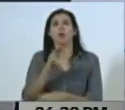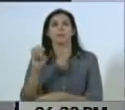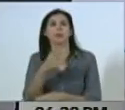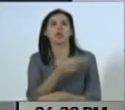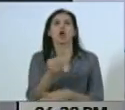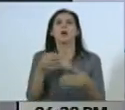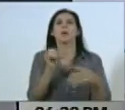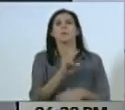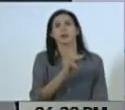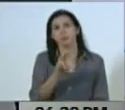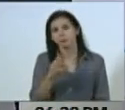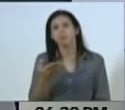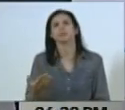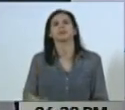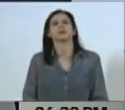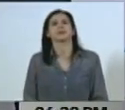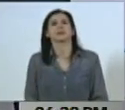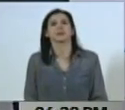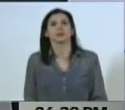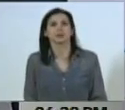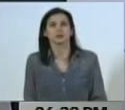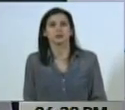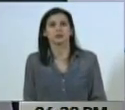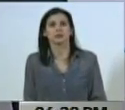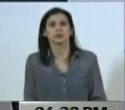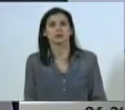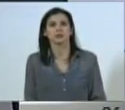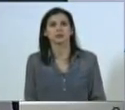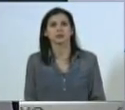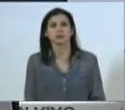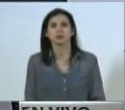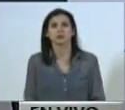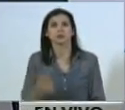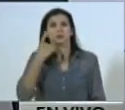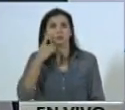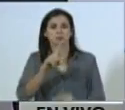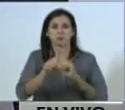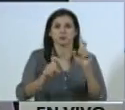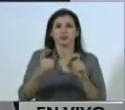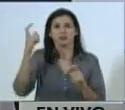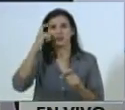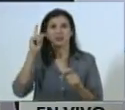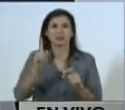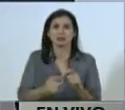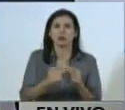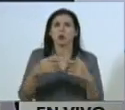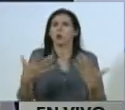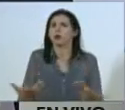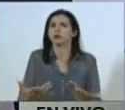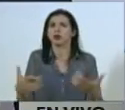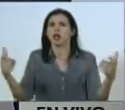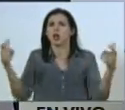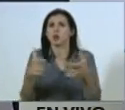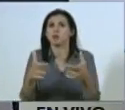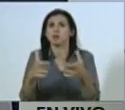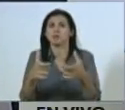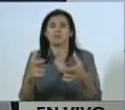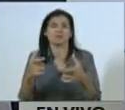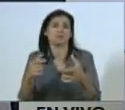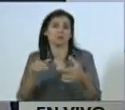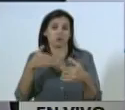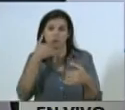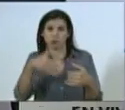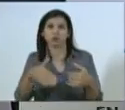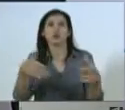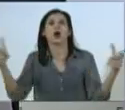para echar a andar la consulta de la pertinencia, la fecha y el lugar de la cumbre histórica OPEC y